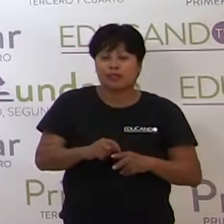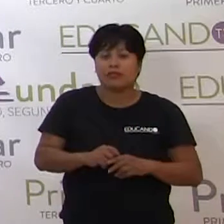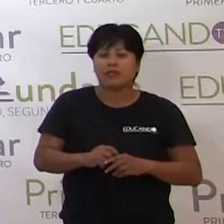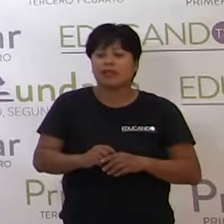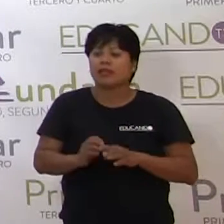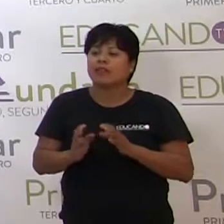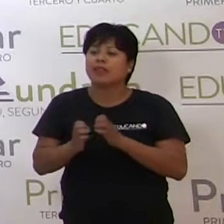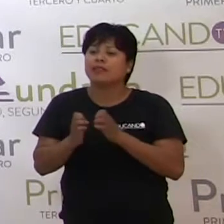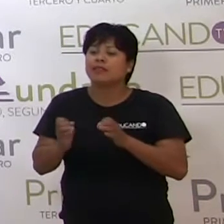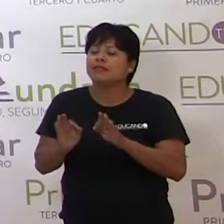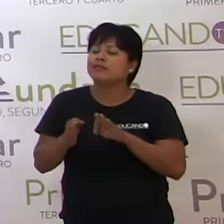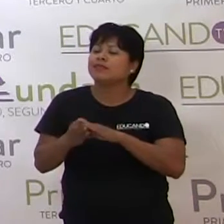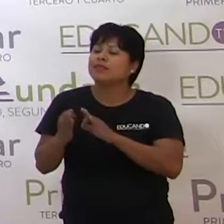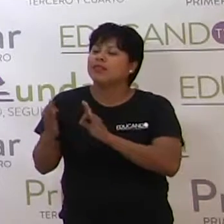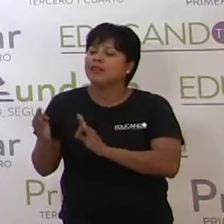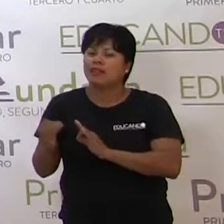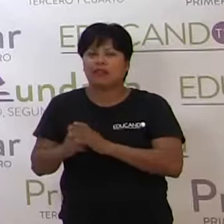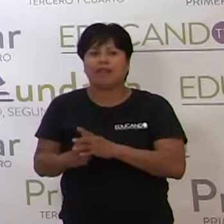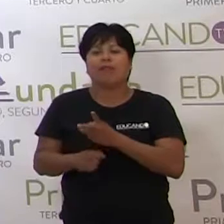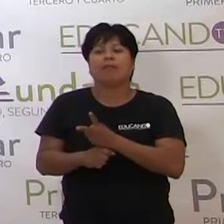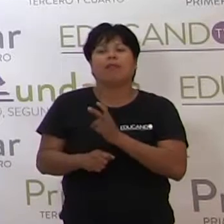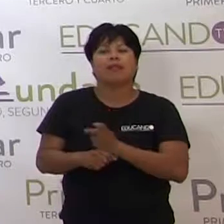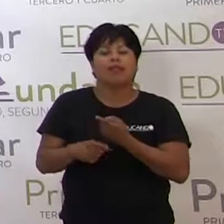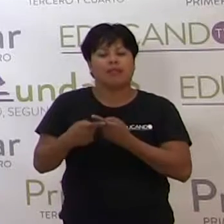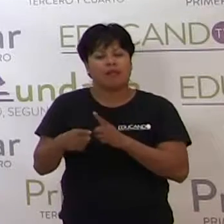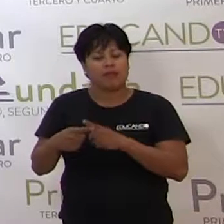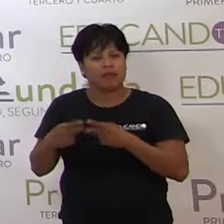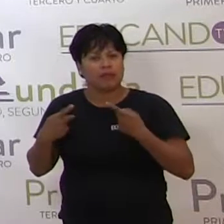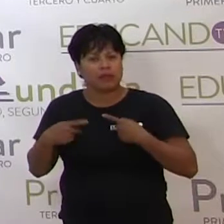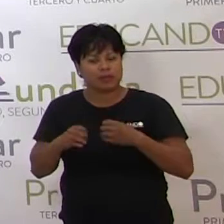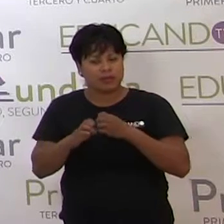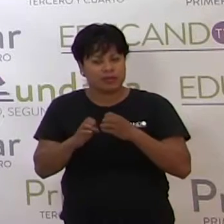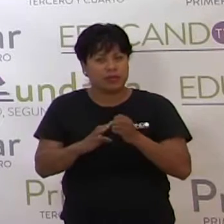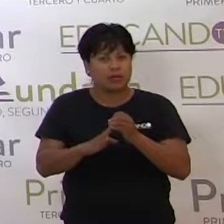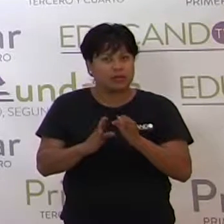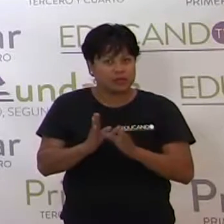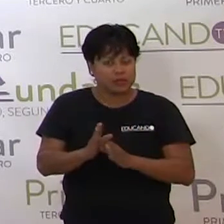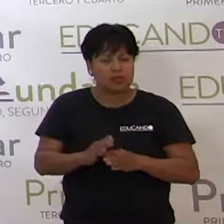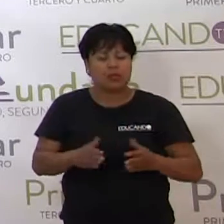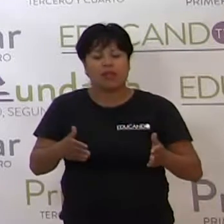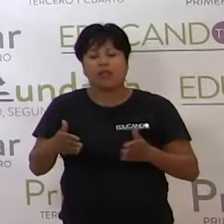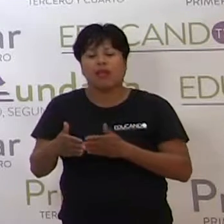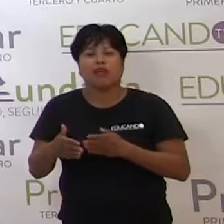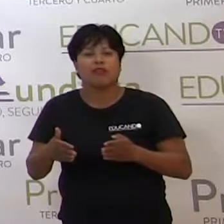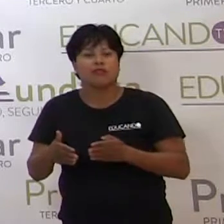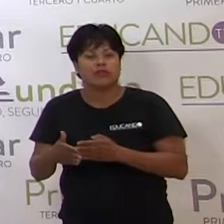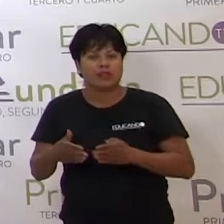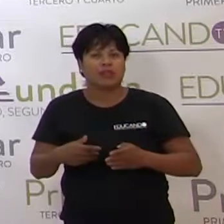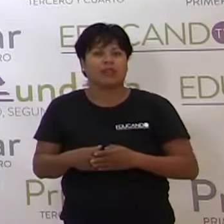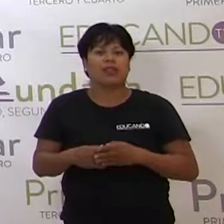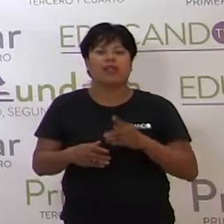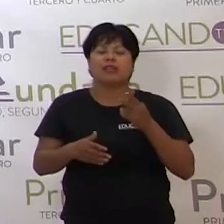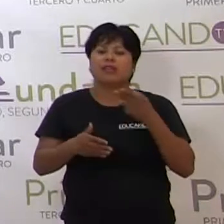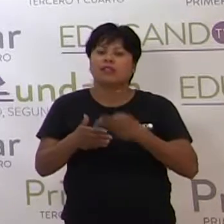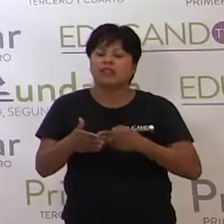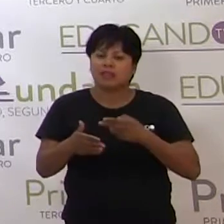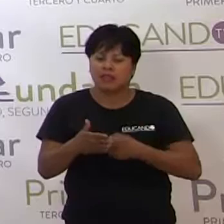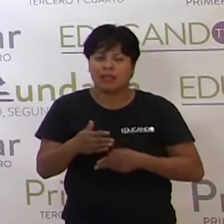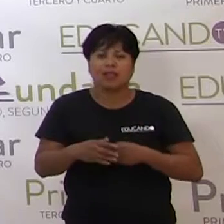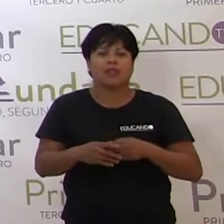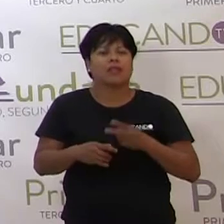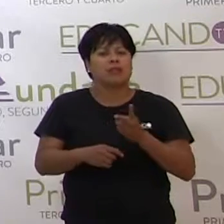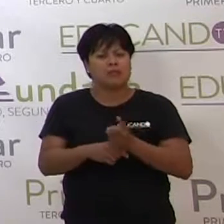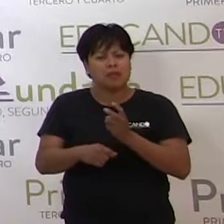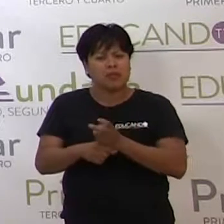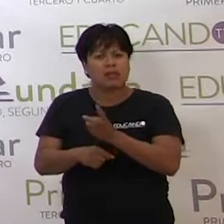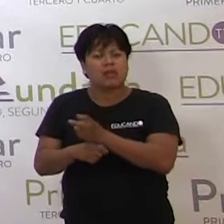encuentran cerca, invita a esas personas que están en la oficina, en la cocina, en el taller,